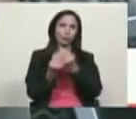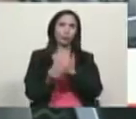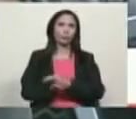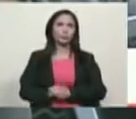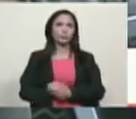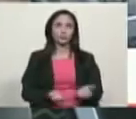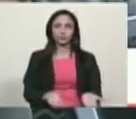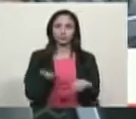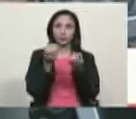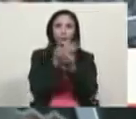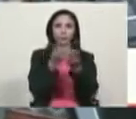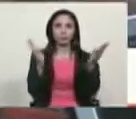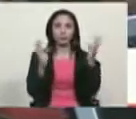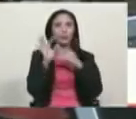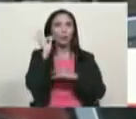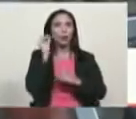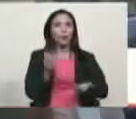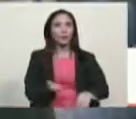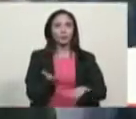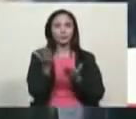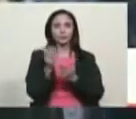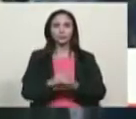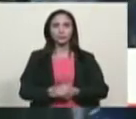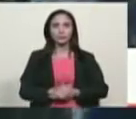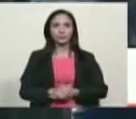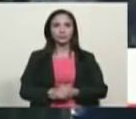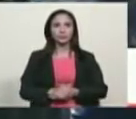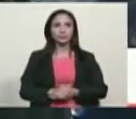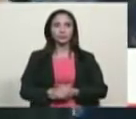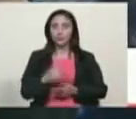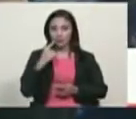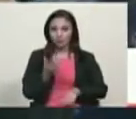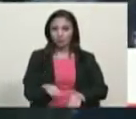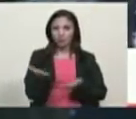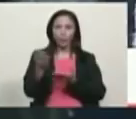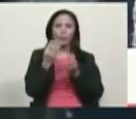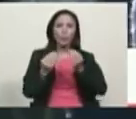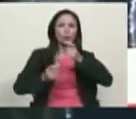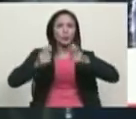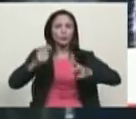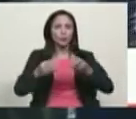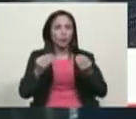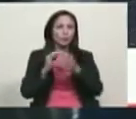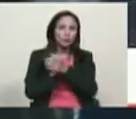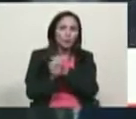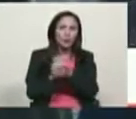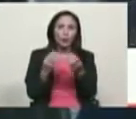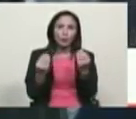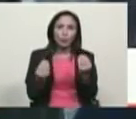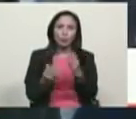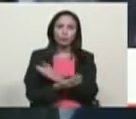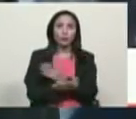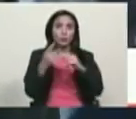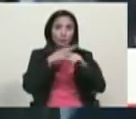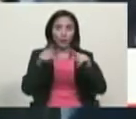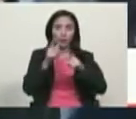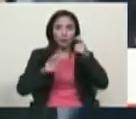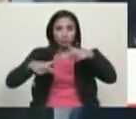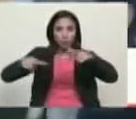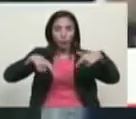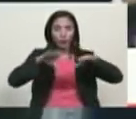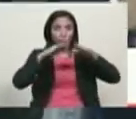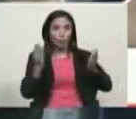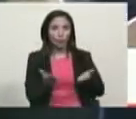Judith, no sé si está aquí, Judith Valencia, ya la veo. Y otros muchos compañeros, compañeras de distintos lugares del